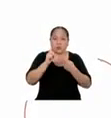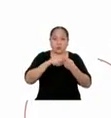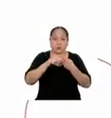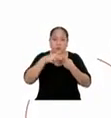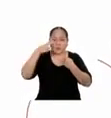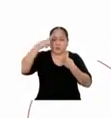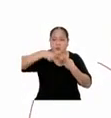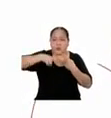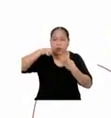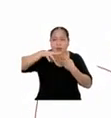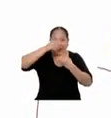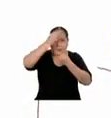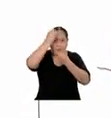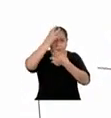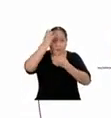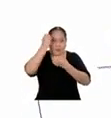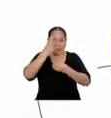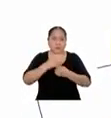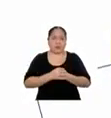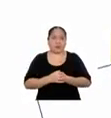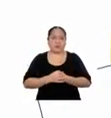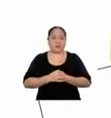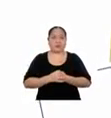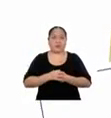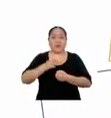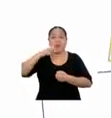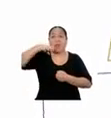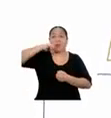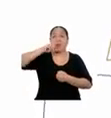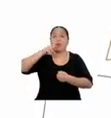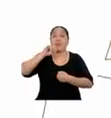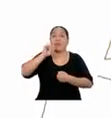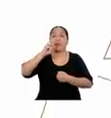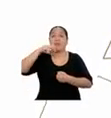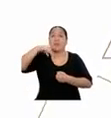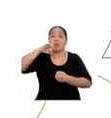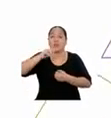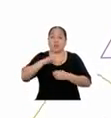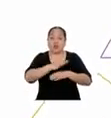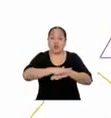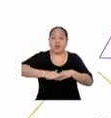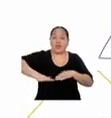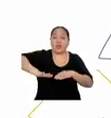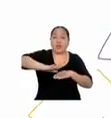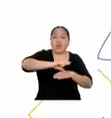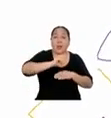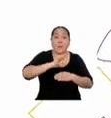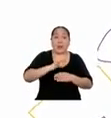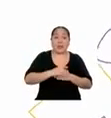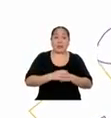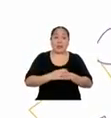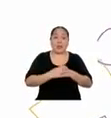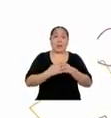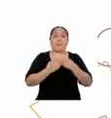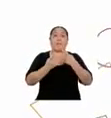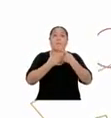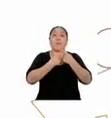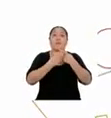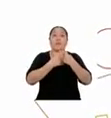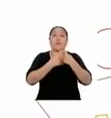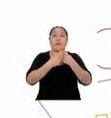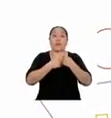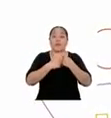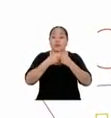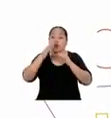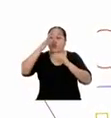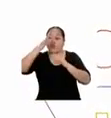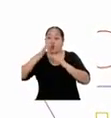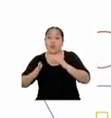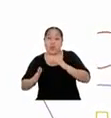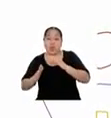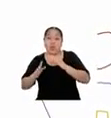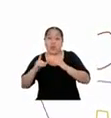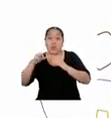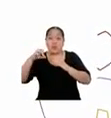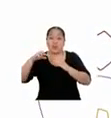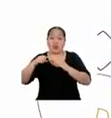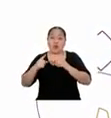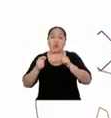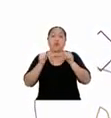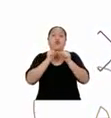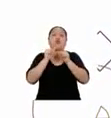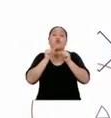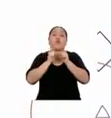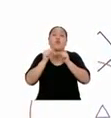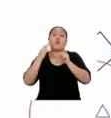identificar los datos. El perímetro de la base es igual a la multiplicación del lado del polígono por el número de